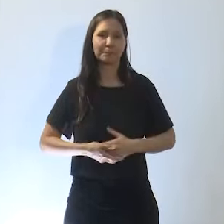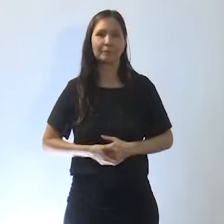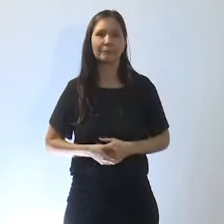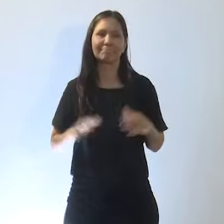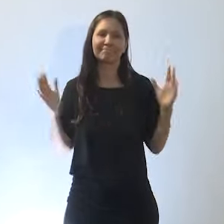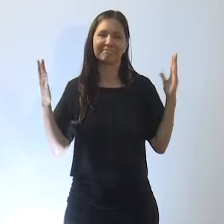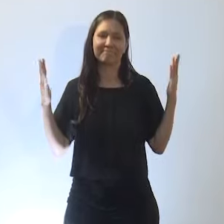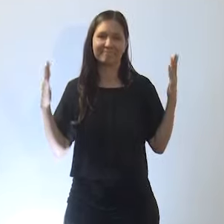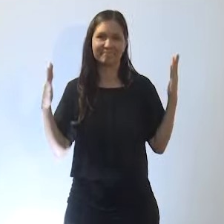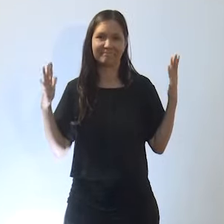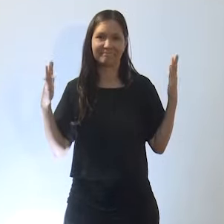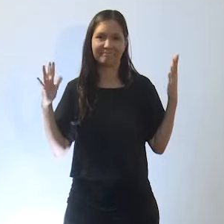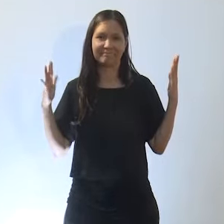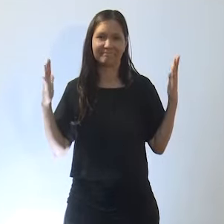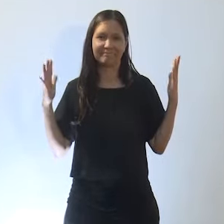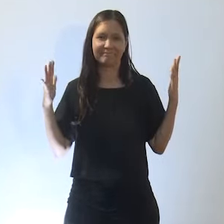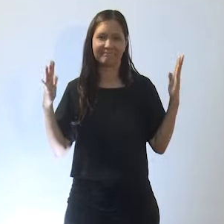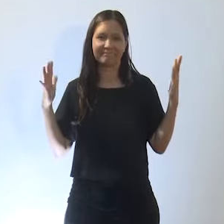bueno